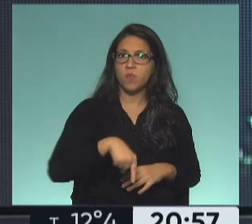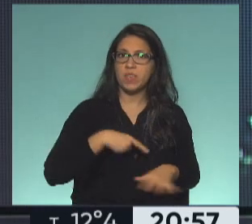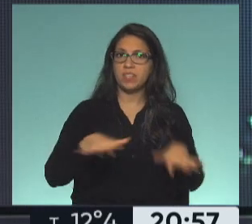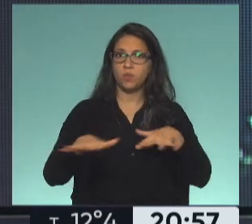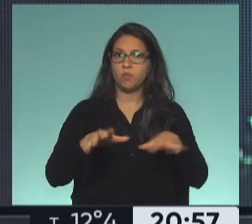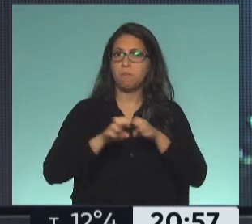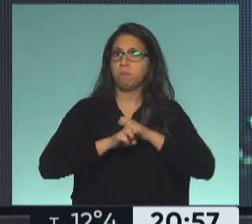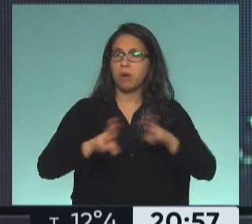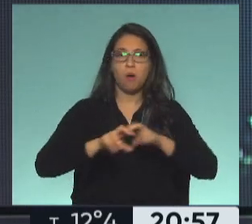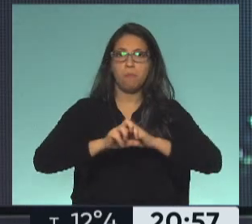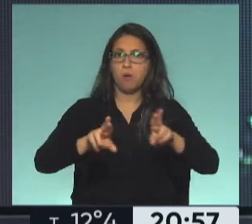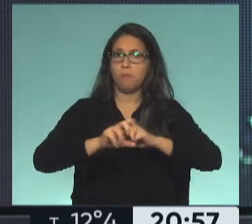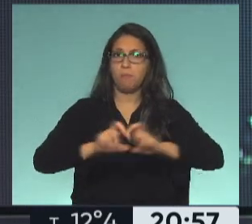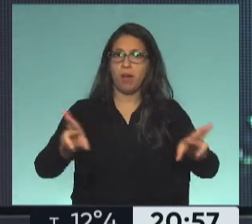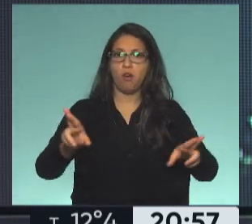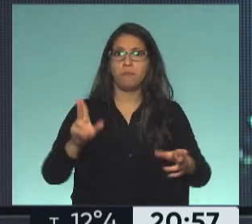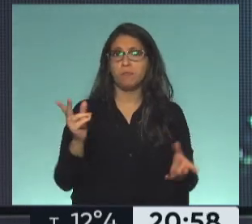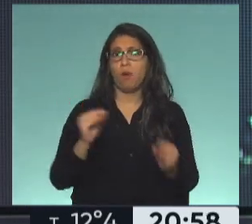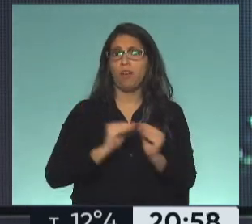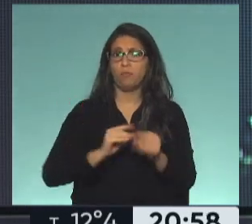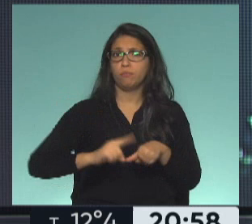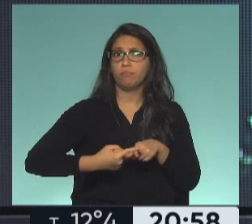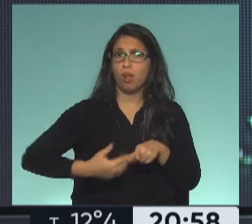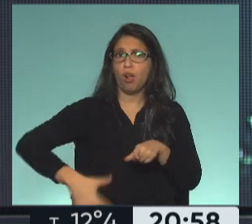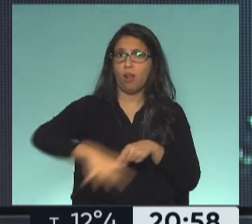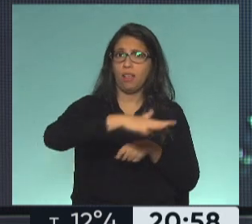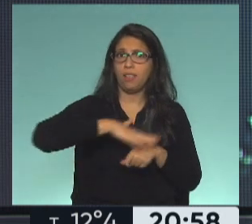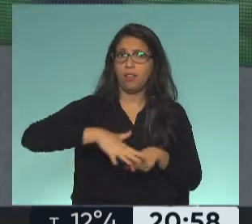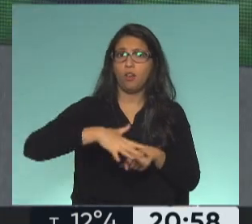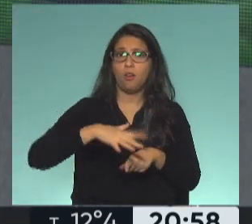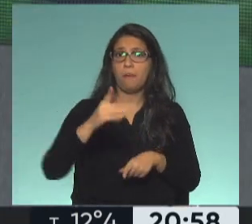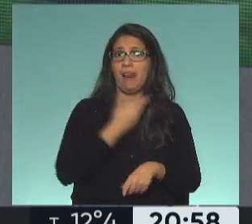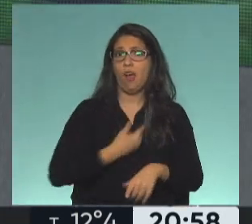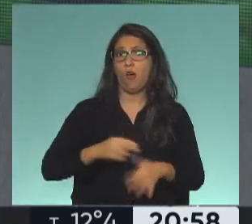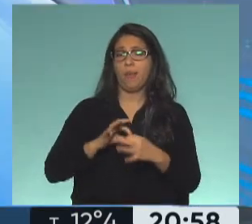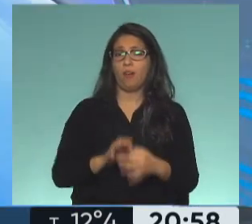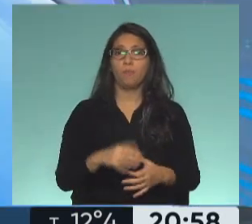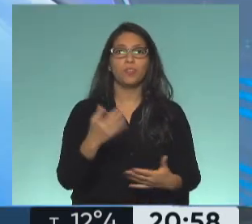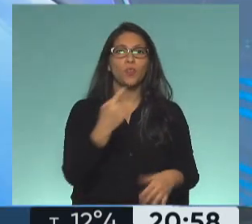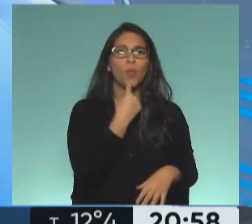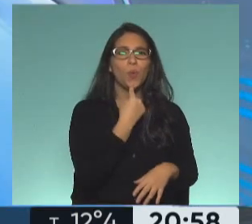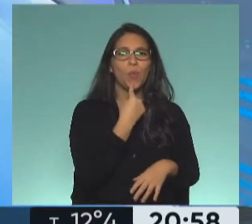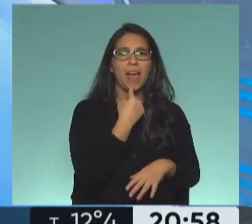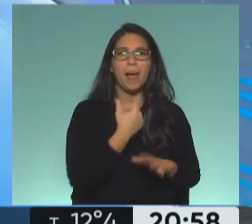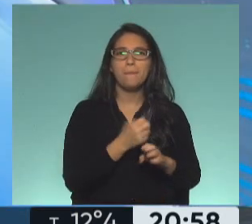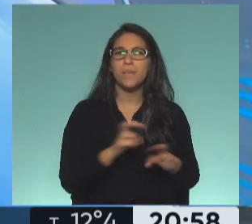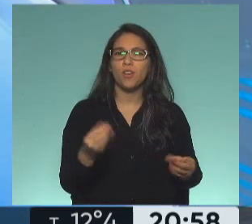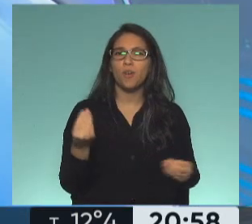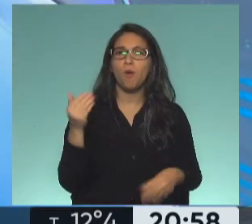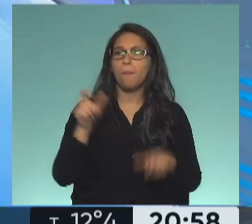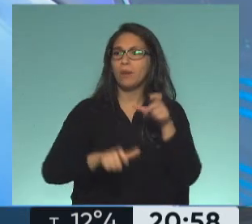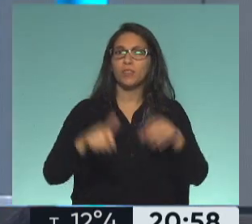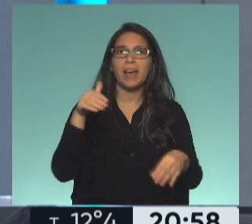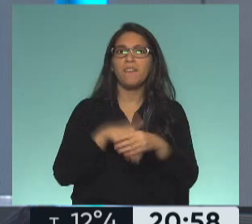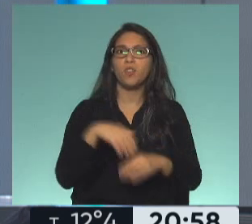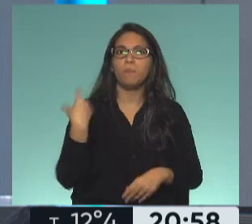situación cada vez más difícil, incluso desde el punto de vista político, para el gobierno, ¿no? Por eso la incertidumbre para mí es cómo va a votar la gente, ¿no? Si